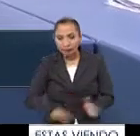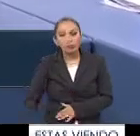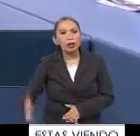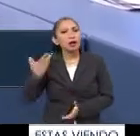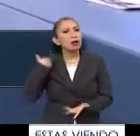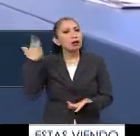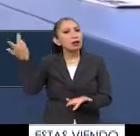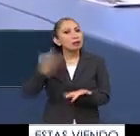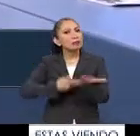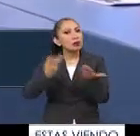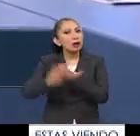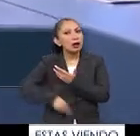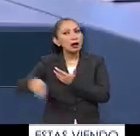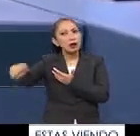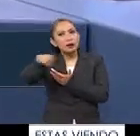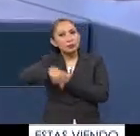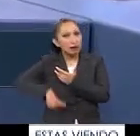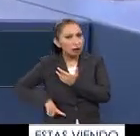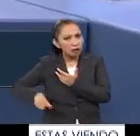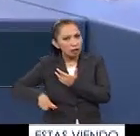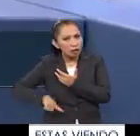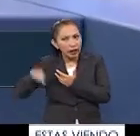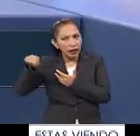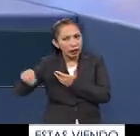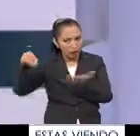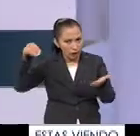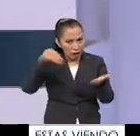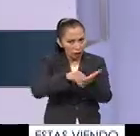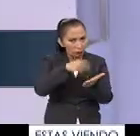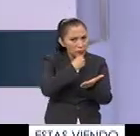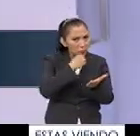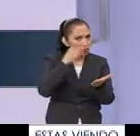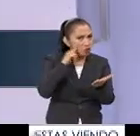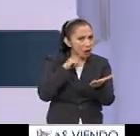Políticas públicas de género en esta facultad,